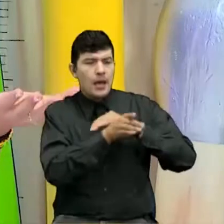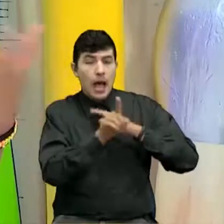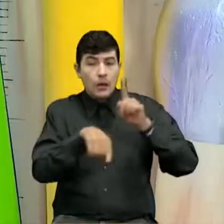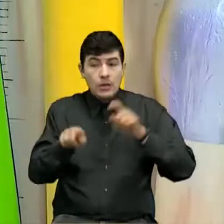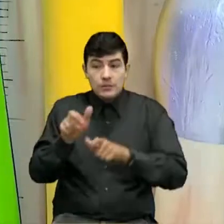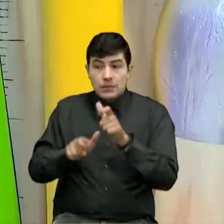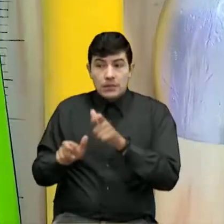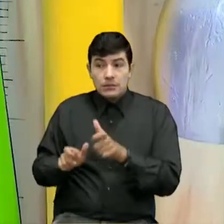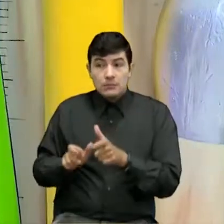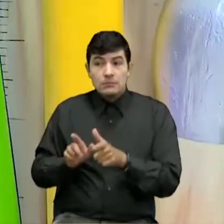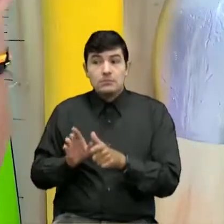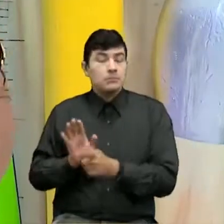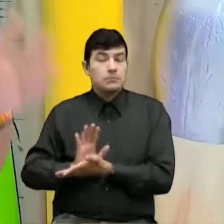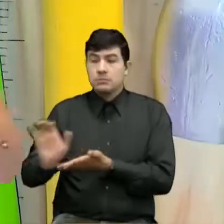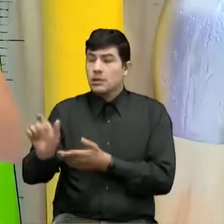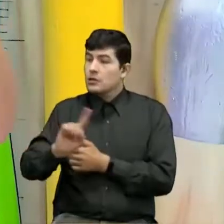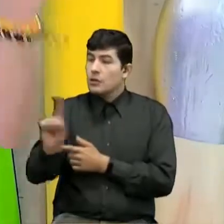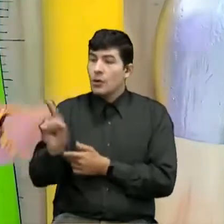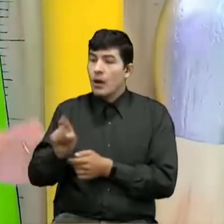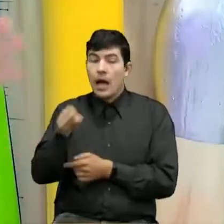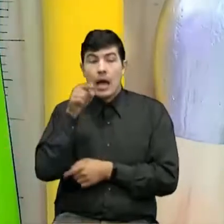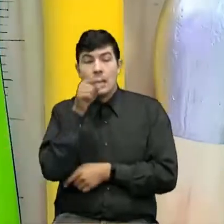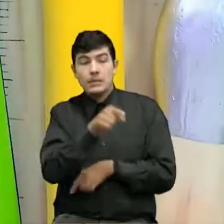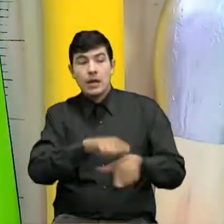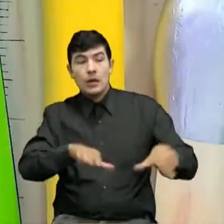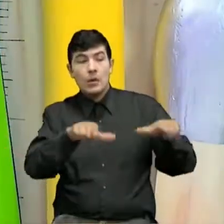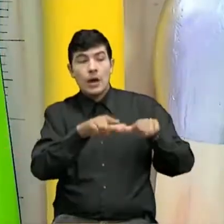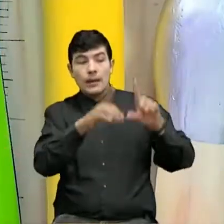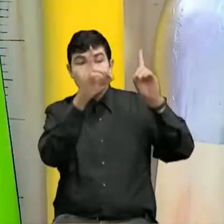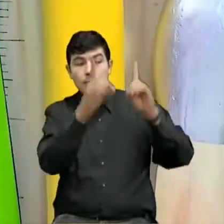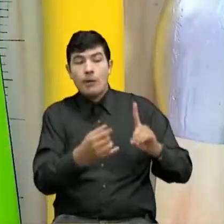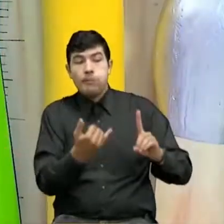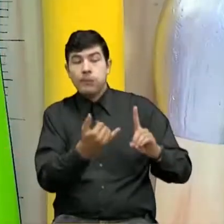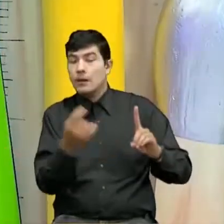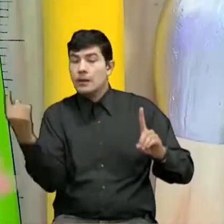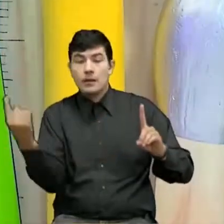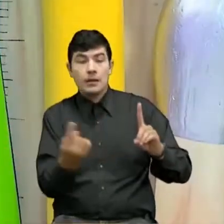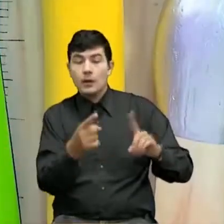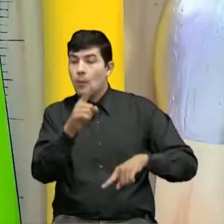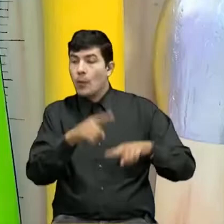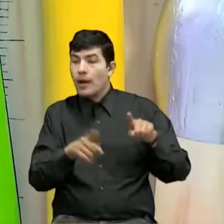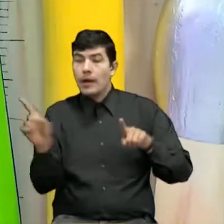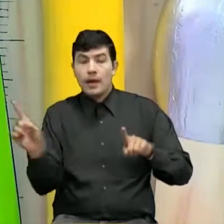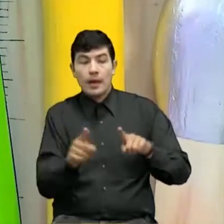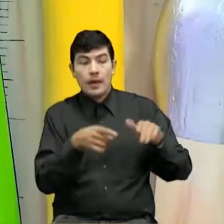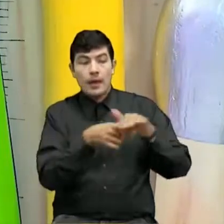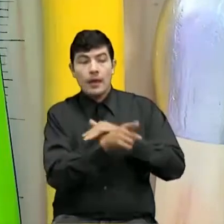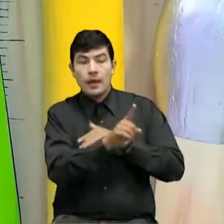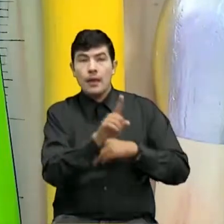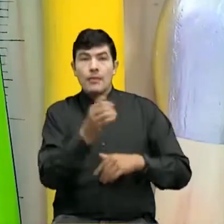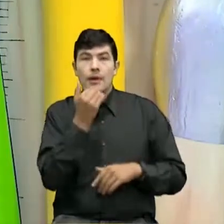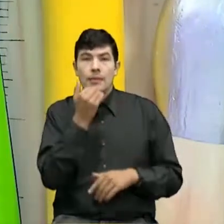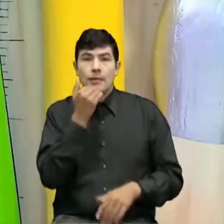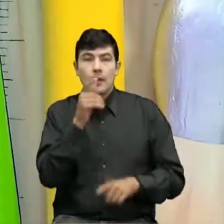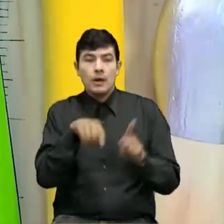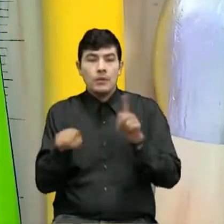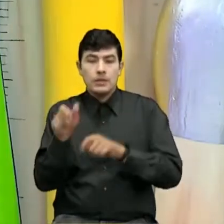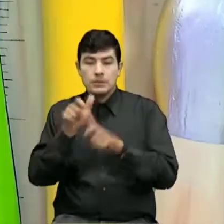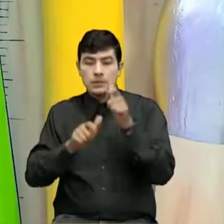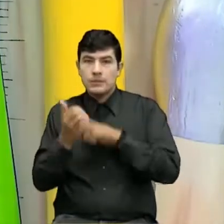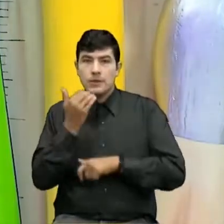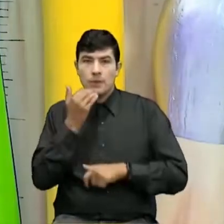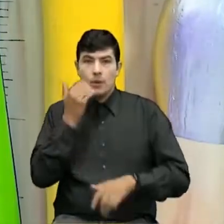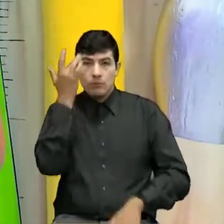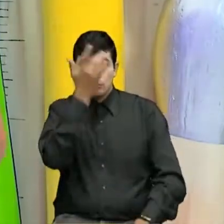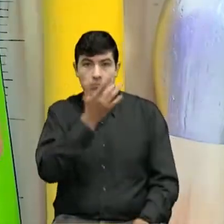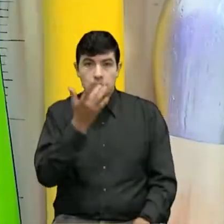excluye literalmente. Si allá decidieron que no querían, en un restaurante, que no querían que personas de